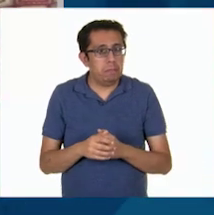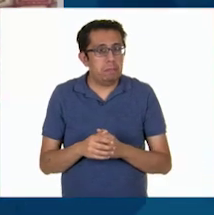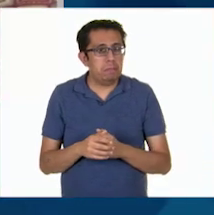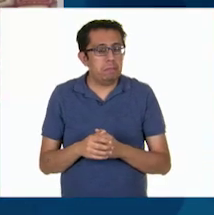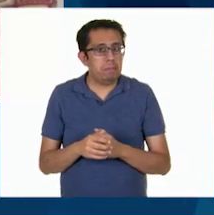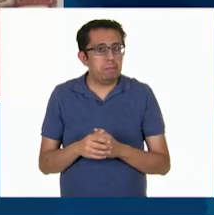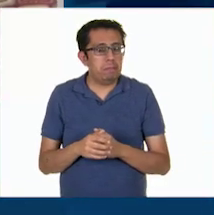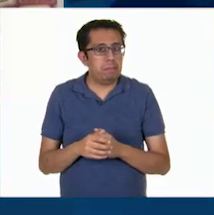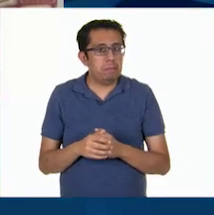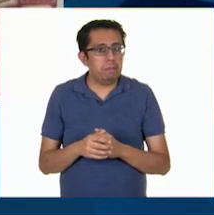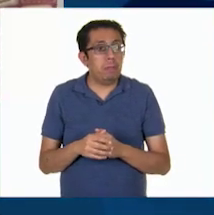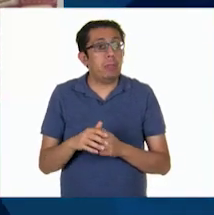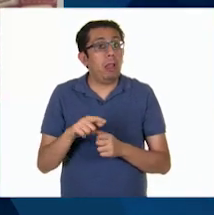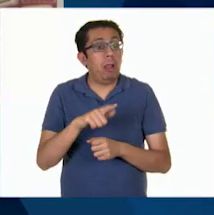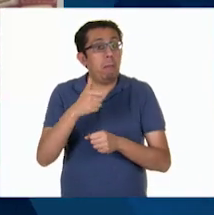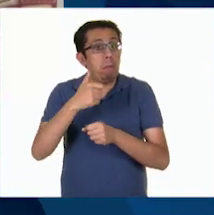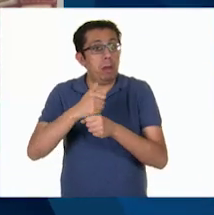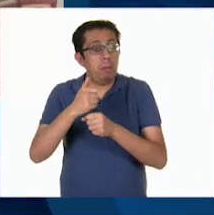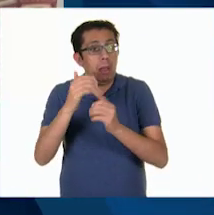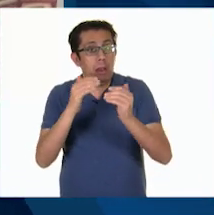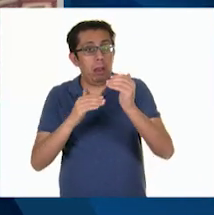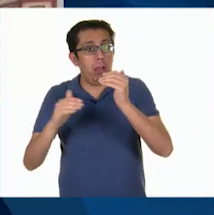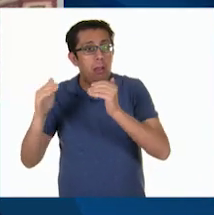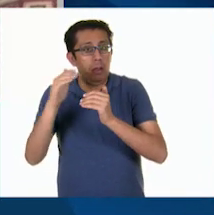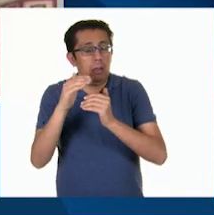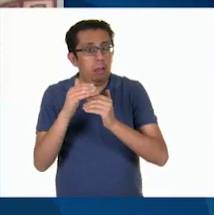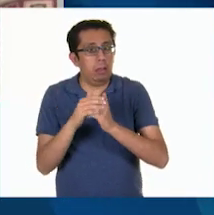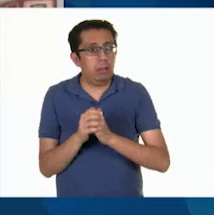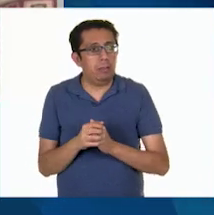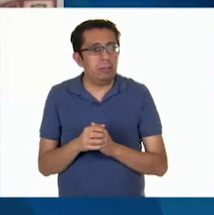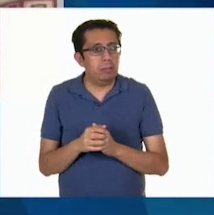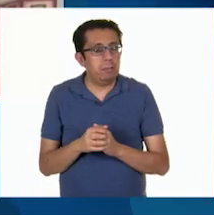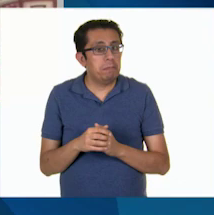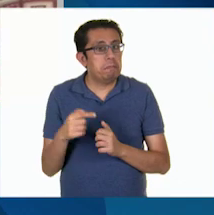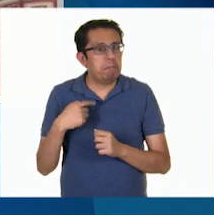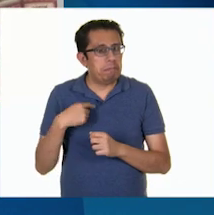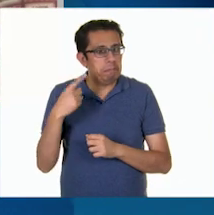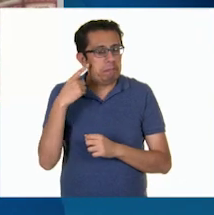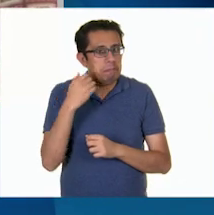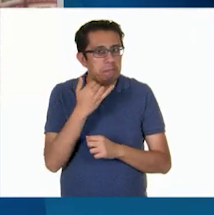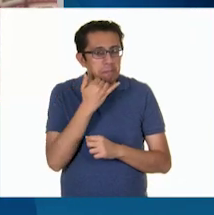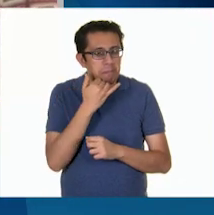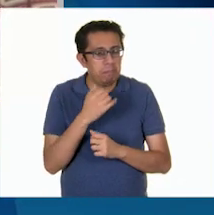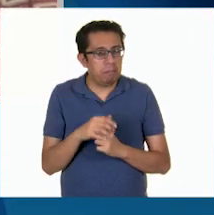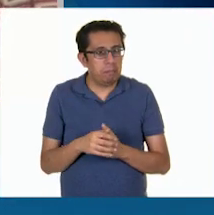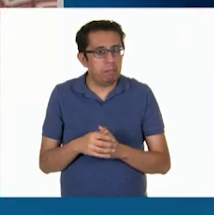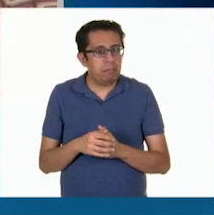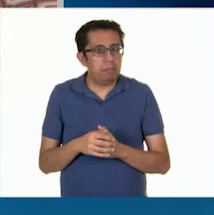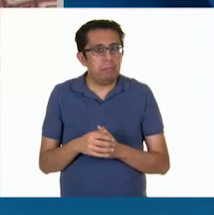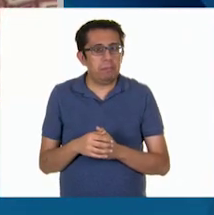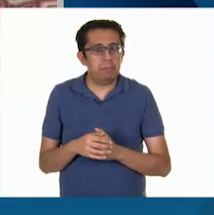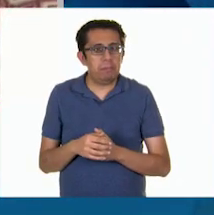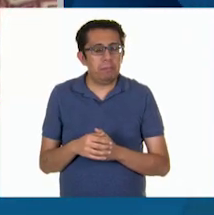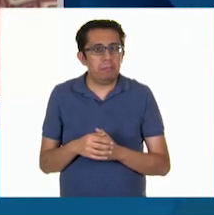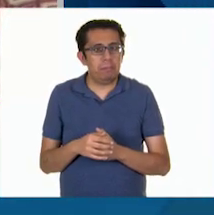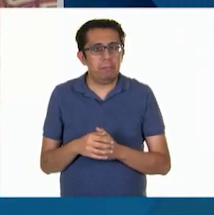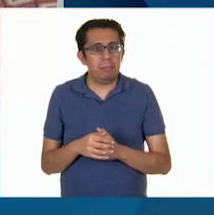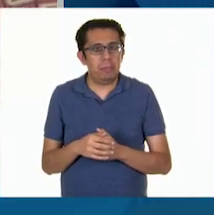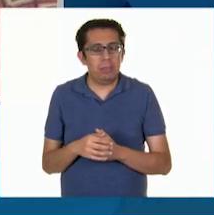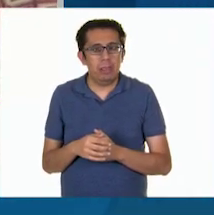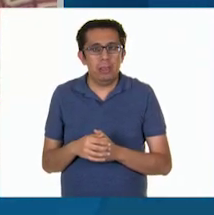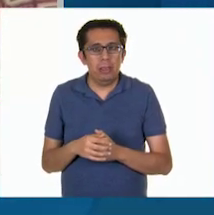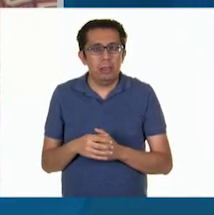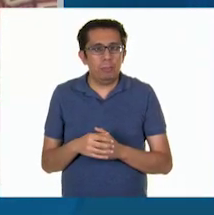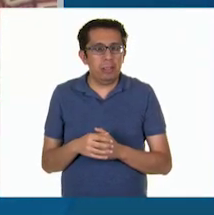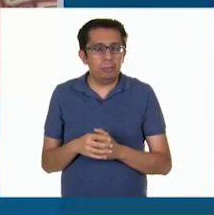que primaria alta, cuarto, quinto y sexto no las podríamos usar. La verdad, primaria alta, que sería cuarto,